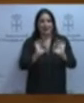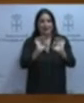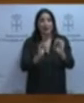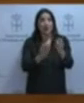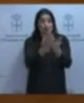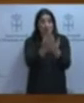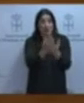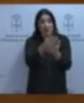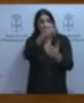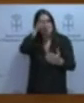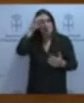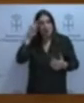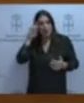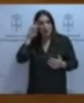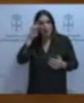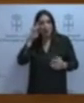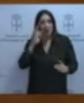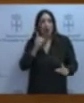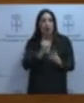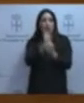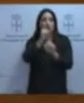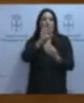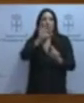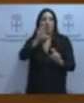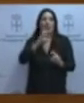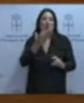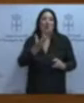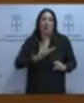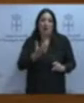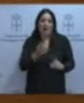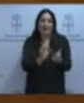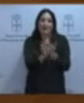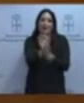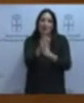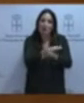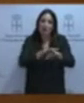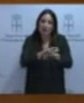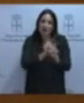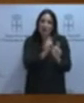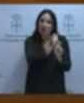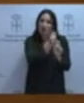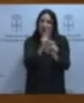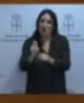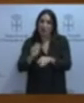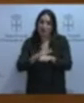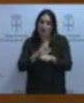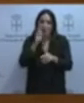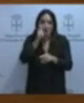al rodillo que ataca la autonomía municipal, que es quien da los servicios básicos a los nuestros pueblos.